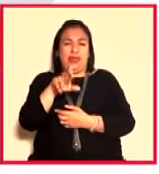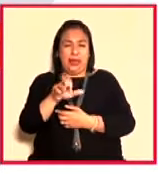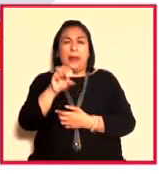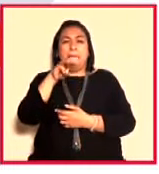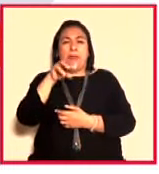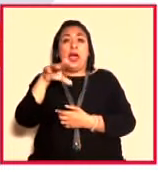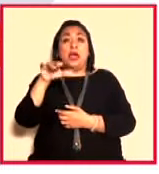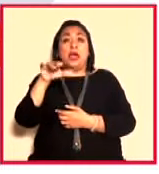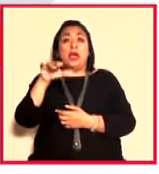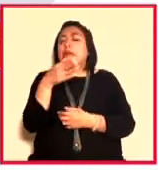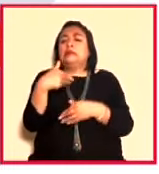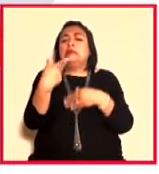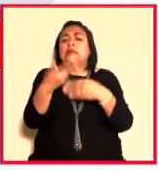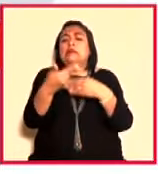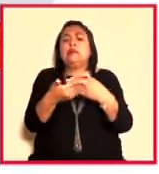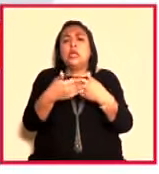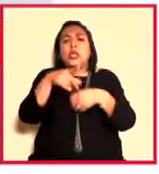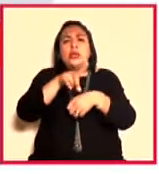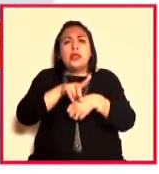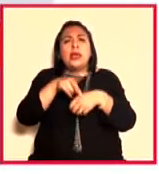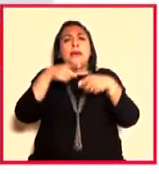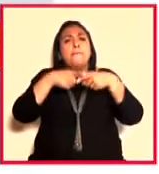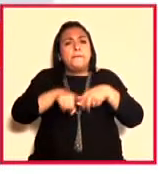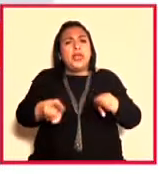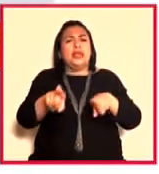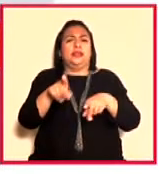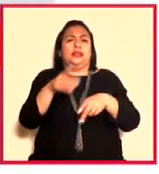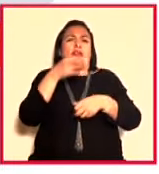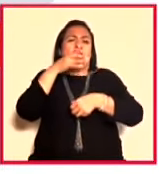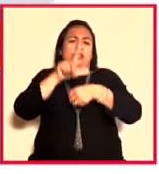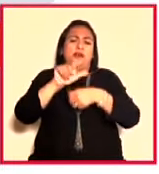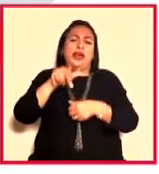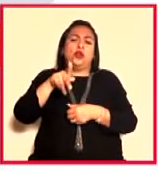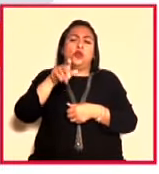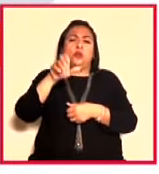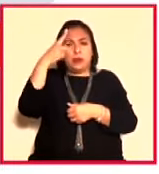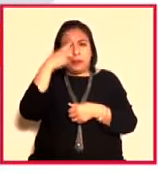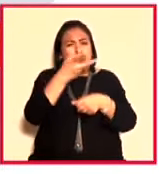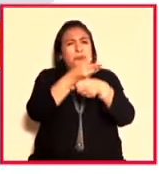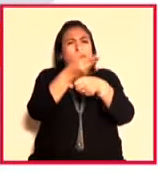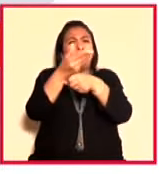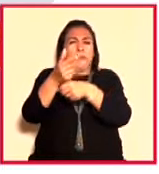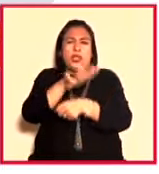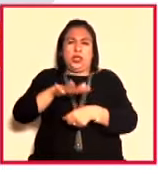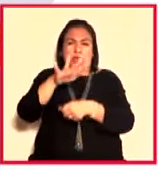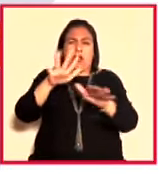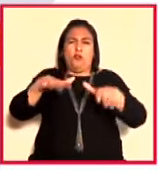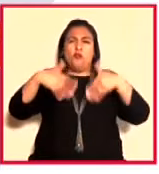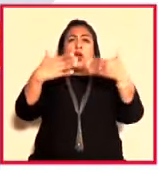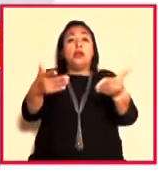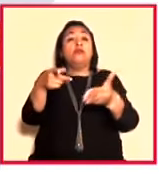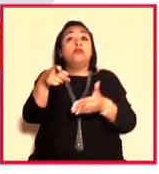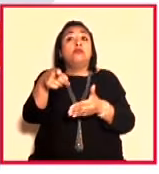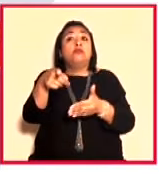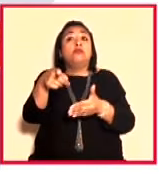Festival de Arte de Akumal. Es un proyecto para la intervención de espacios públicos en el que, bueno, pues ha